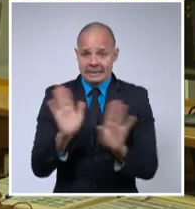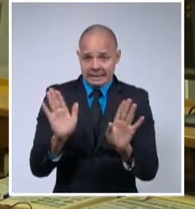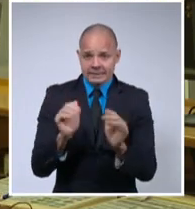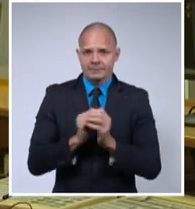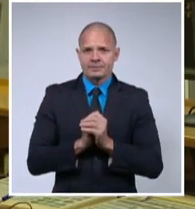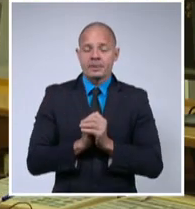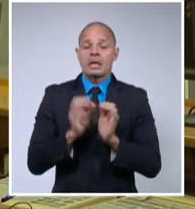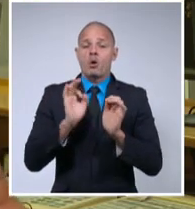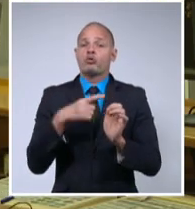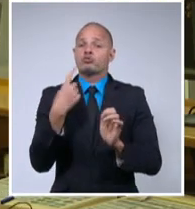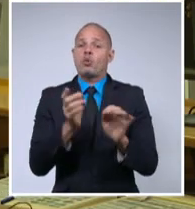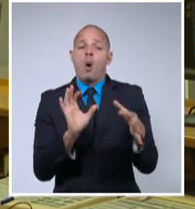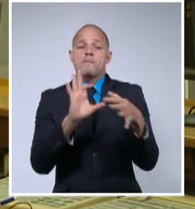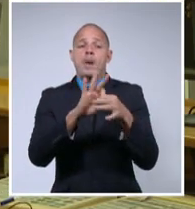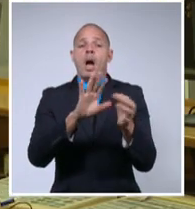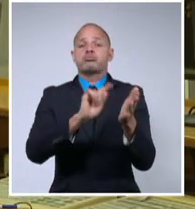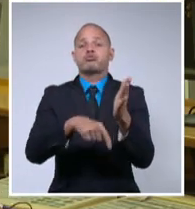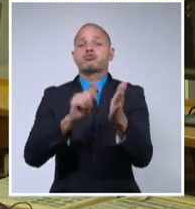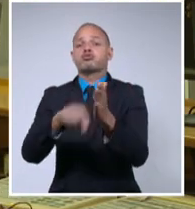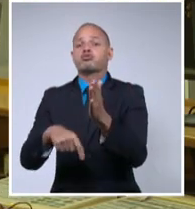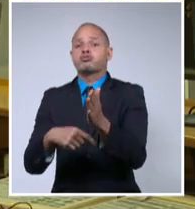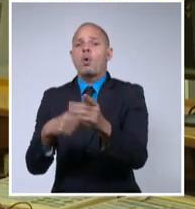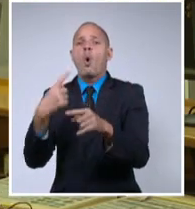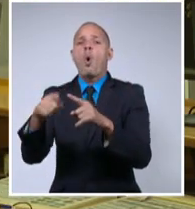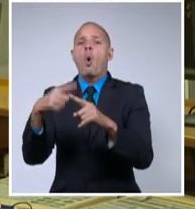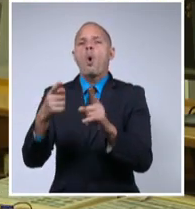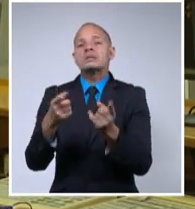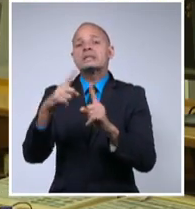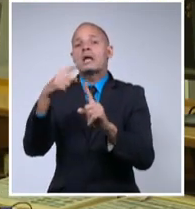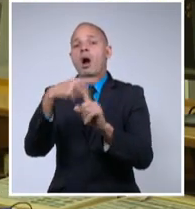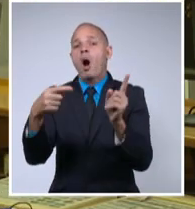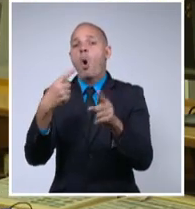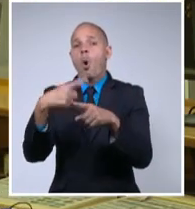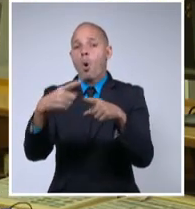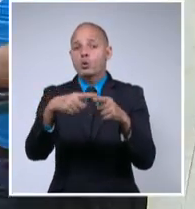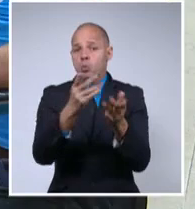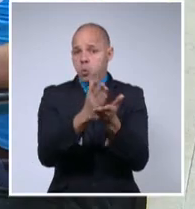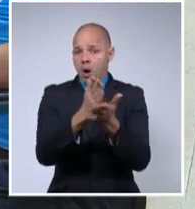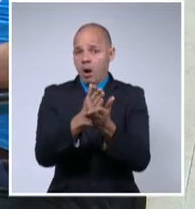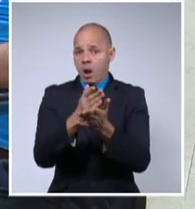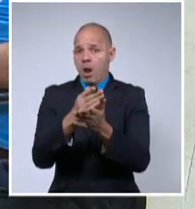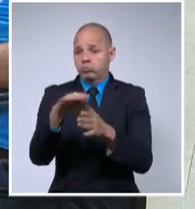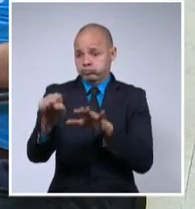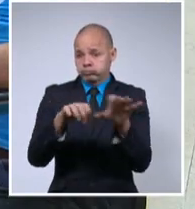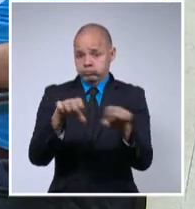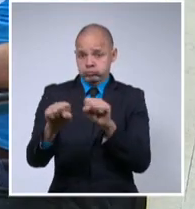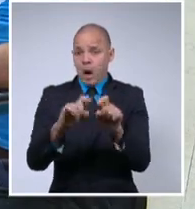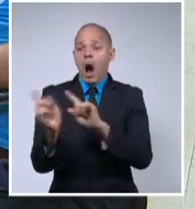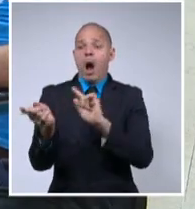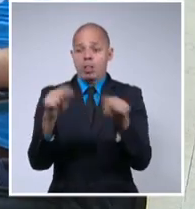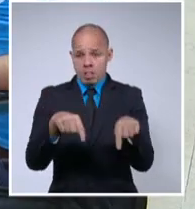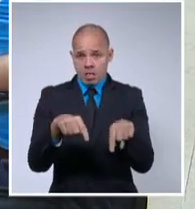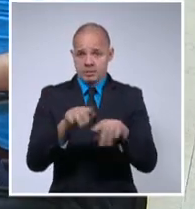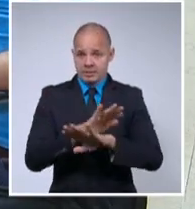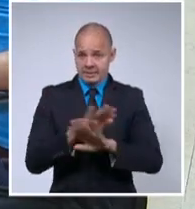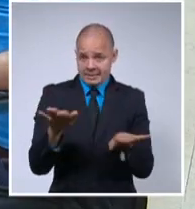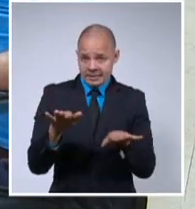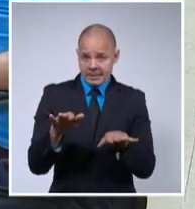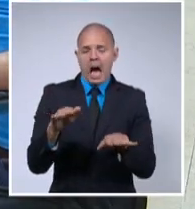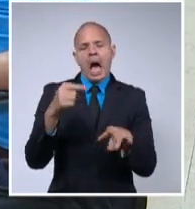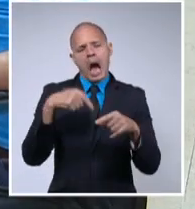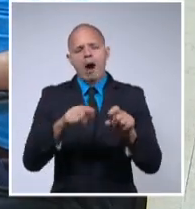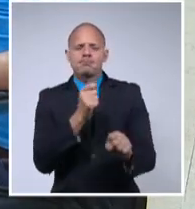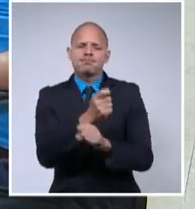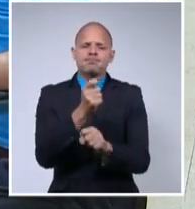los centros de dirección adyacentes a la zona para poder captar el personal necesario y lograr tener los mejores